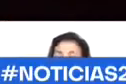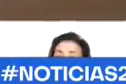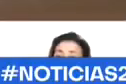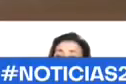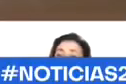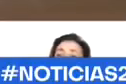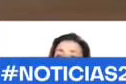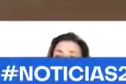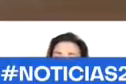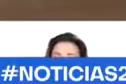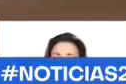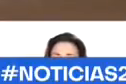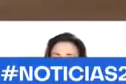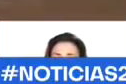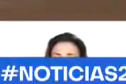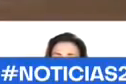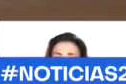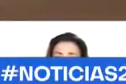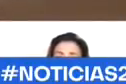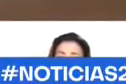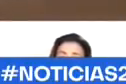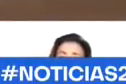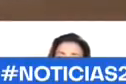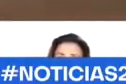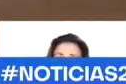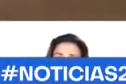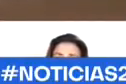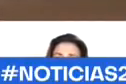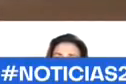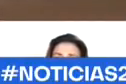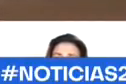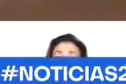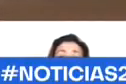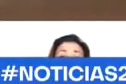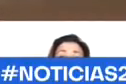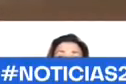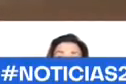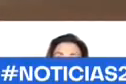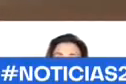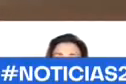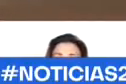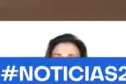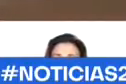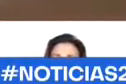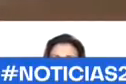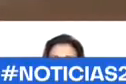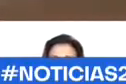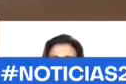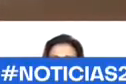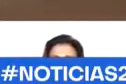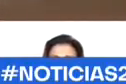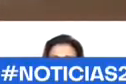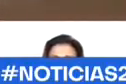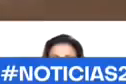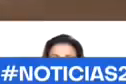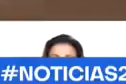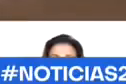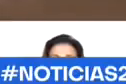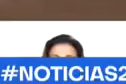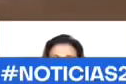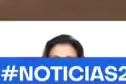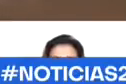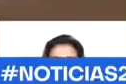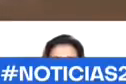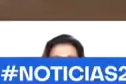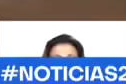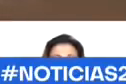Sí. Bueno. 3 minutos. ¿Cuánto dijo? 3 minutos. Ya. En la Comisión de Hacienda ingresamos una indicación que vincula la entrada